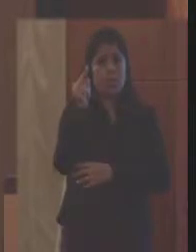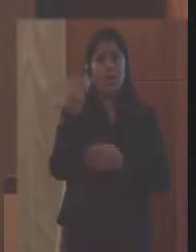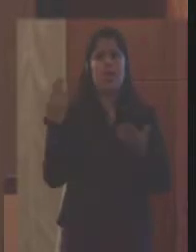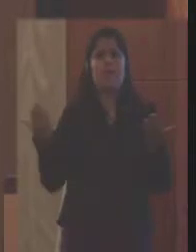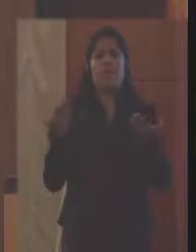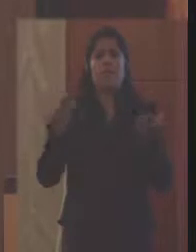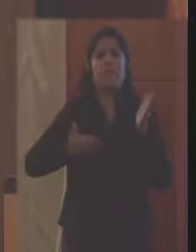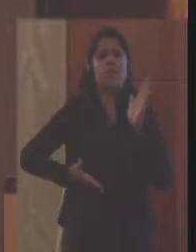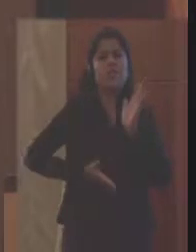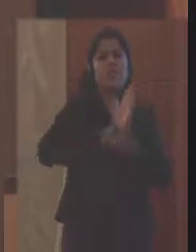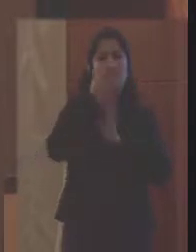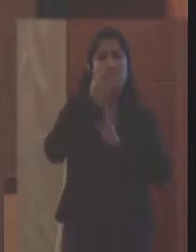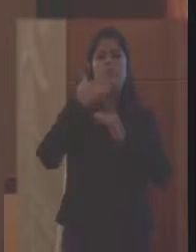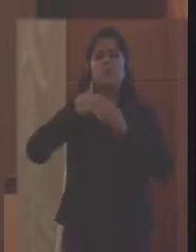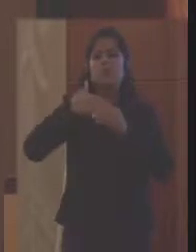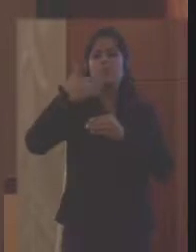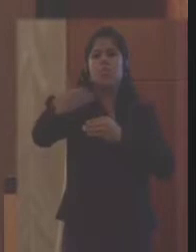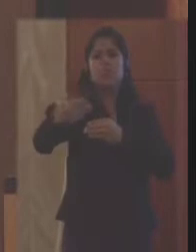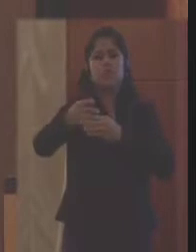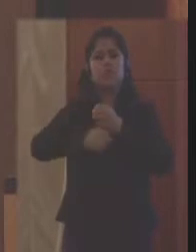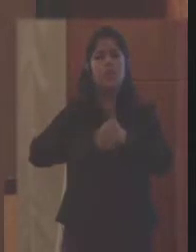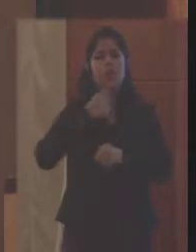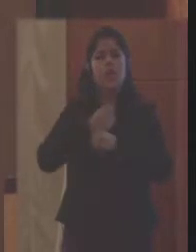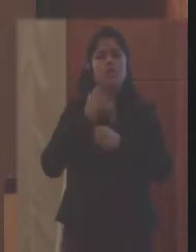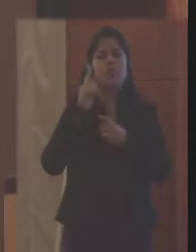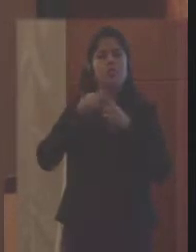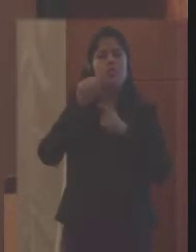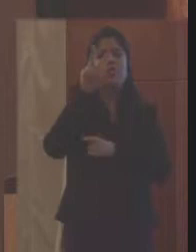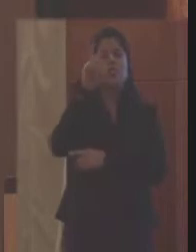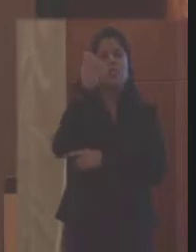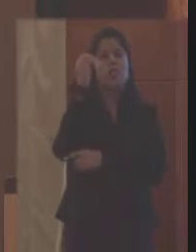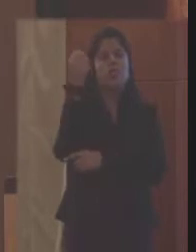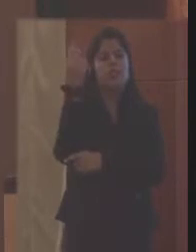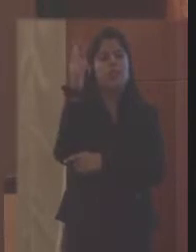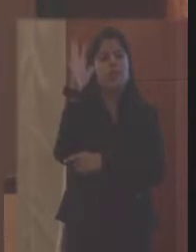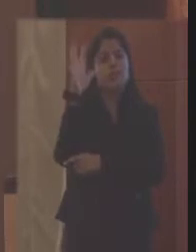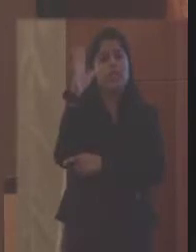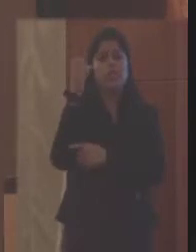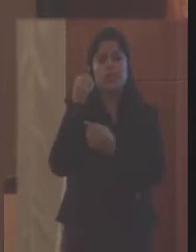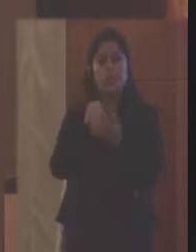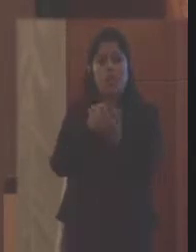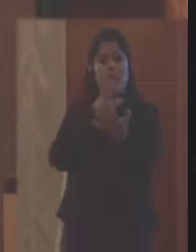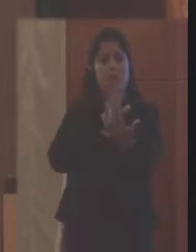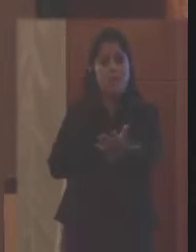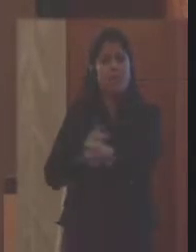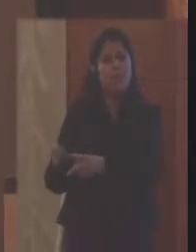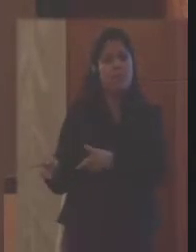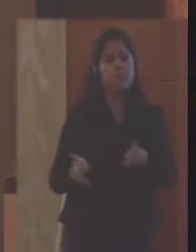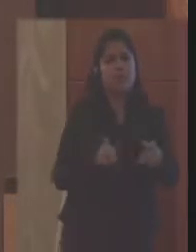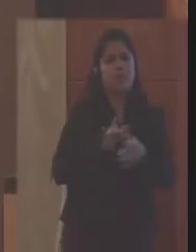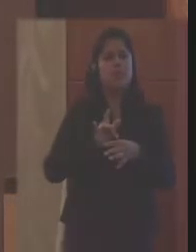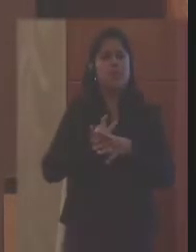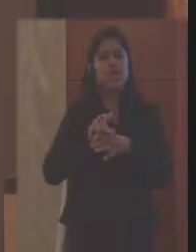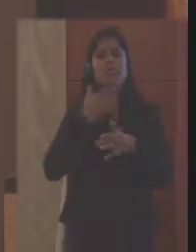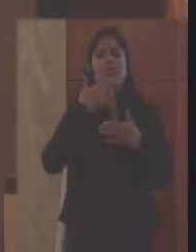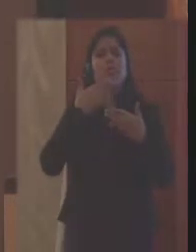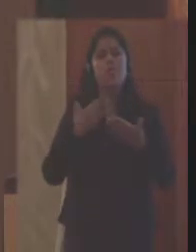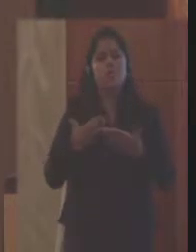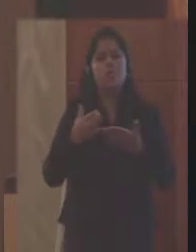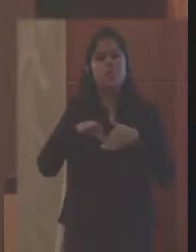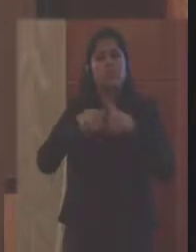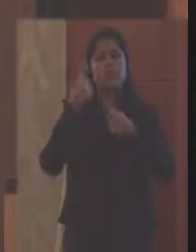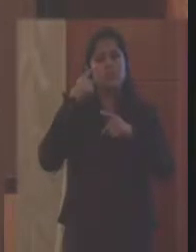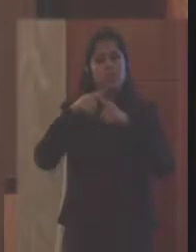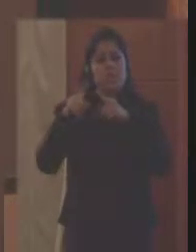va para los próximos años? Nosotros tenemos que hasta el 2025 se tiene un plan nacional de gestión de riesgo que se enfoca en